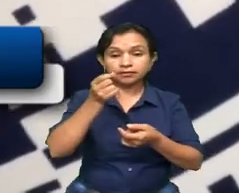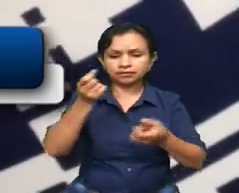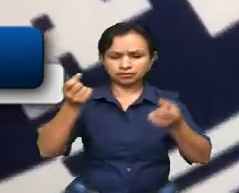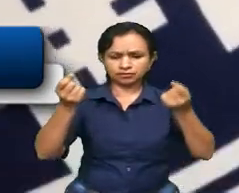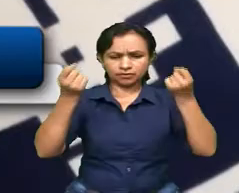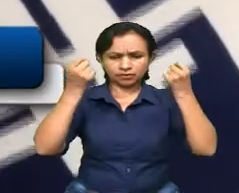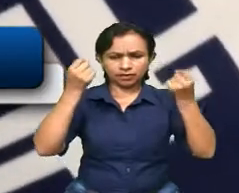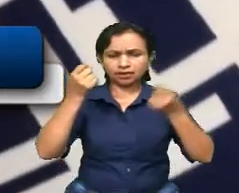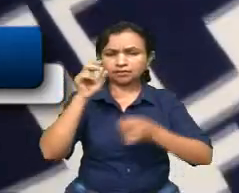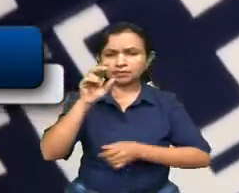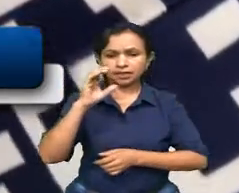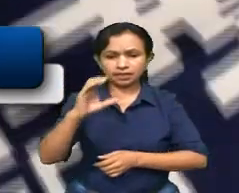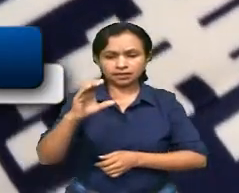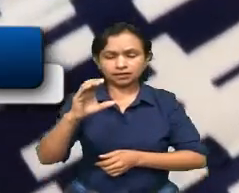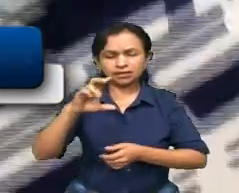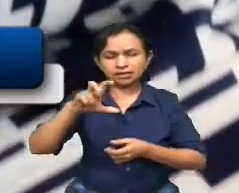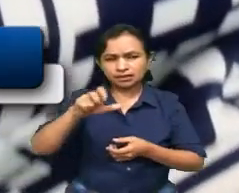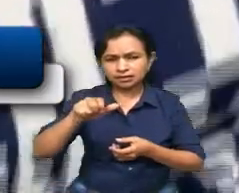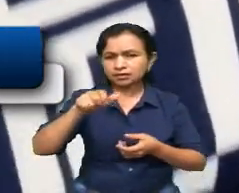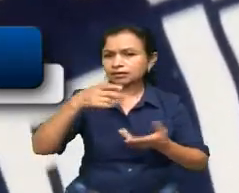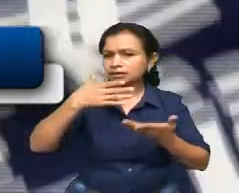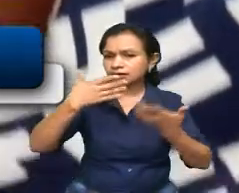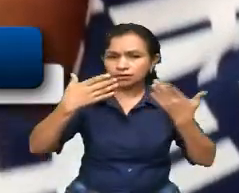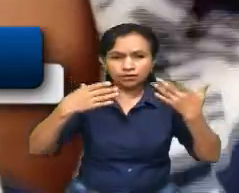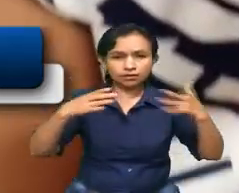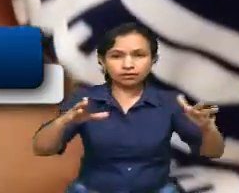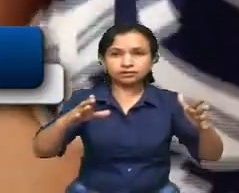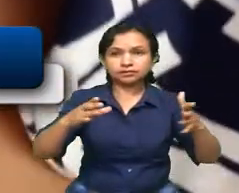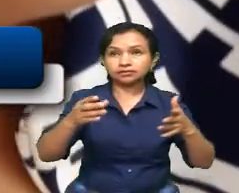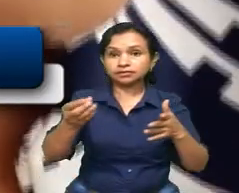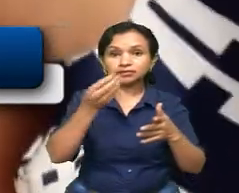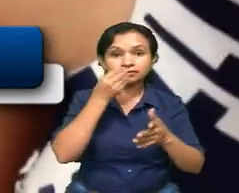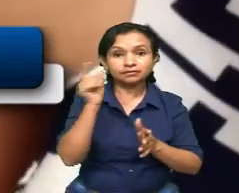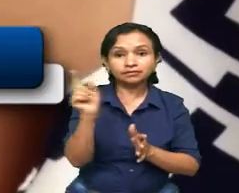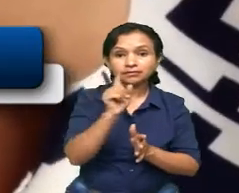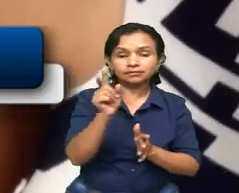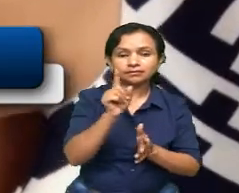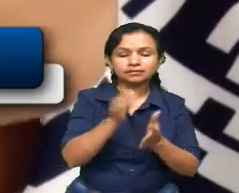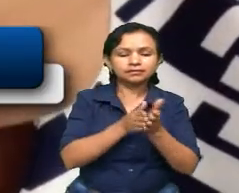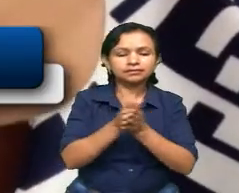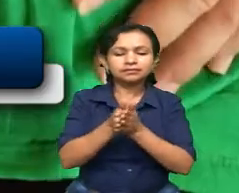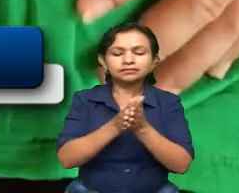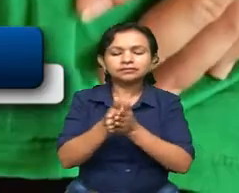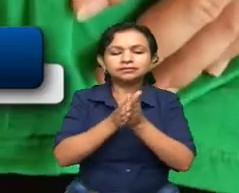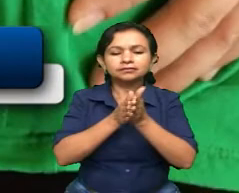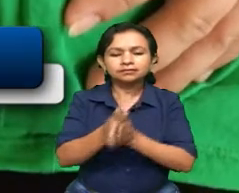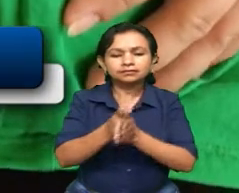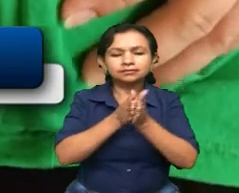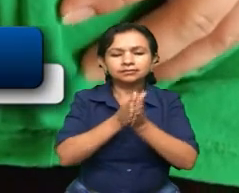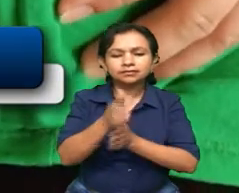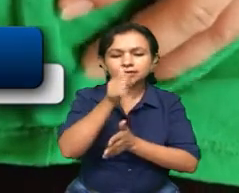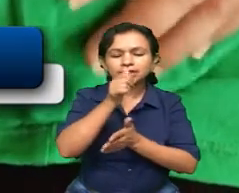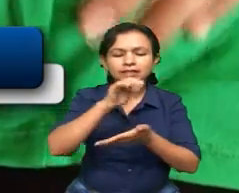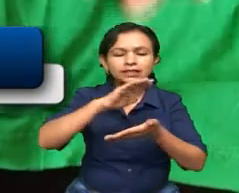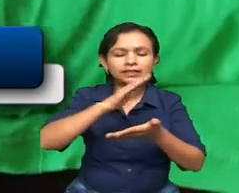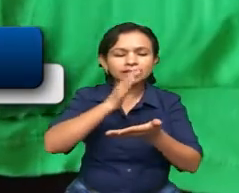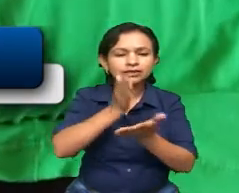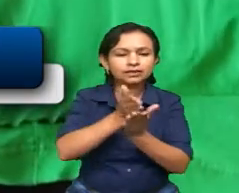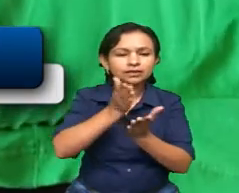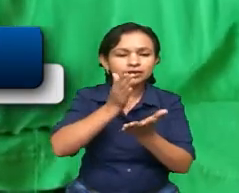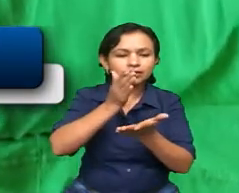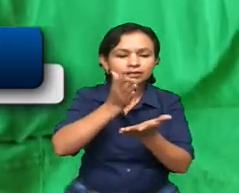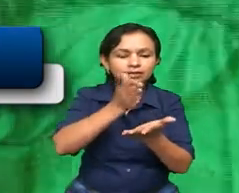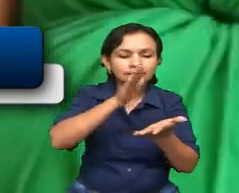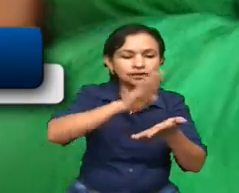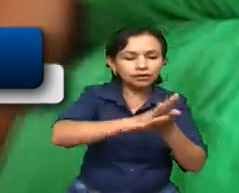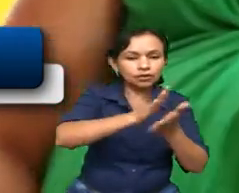que es ácido, naranja, limonada, y es lo que menos toman, solo tibio y tortilla y queso, igual.